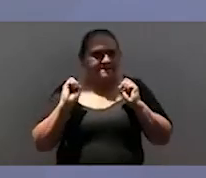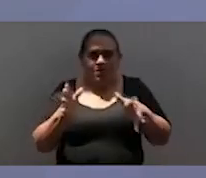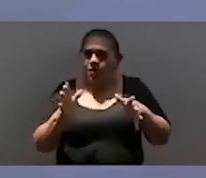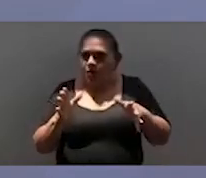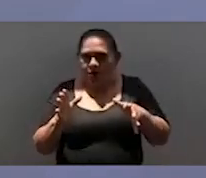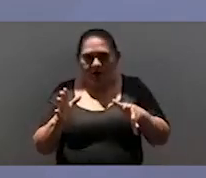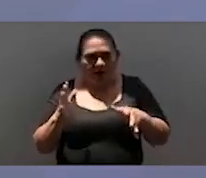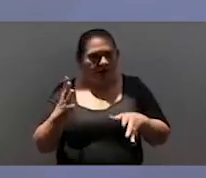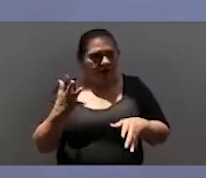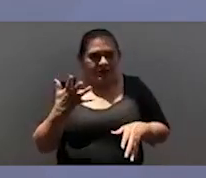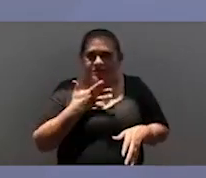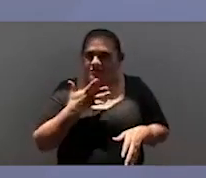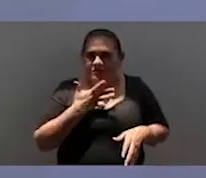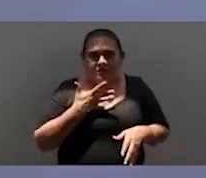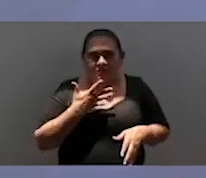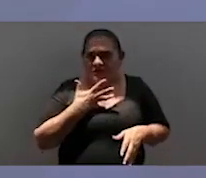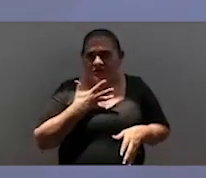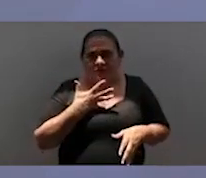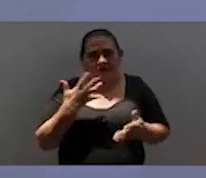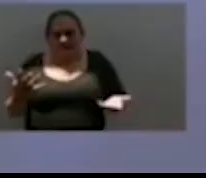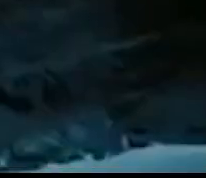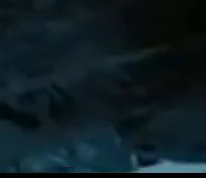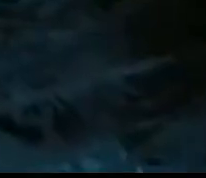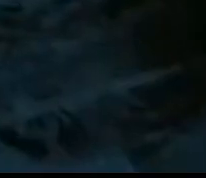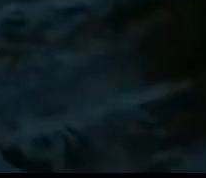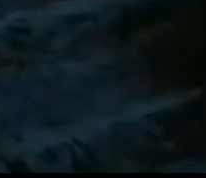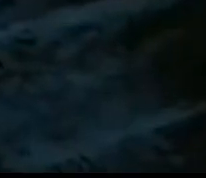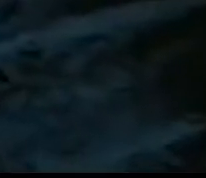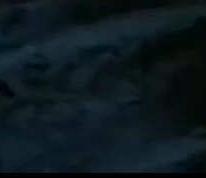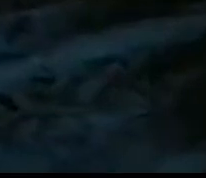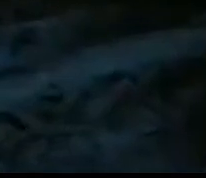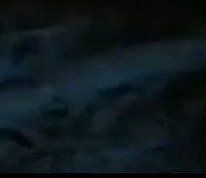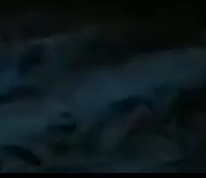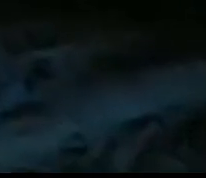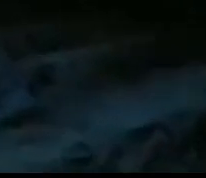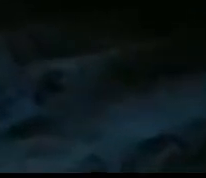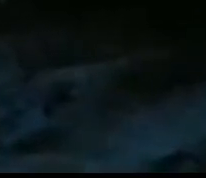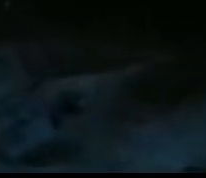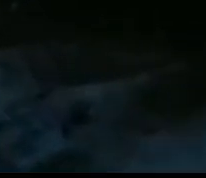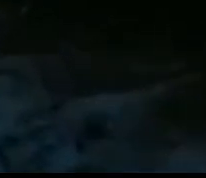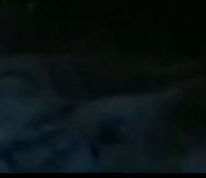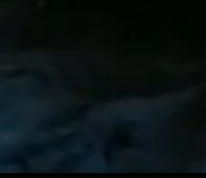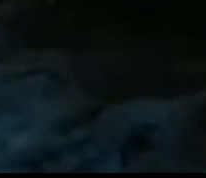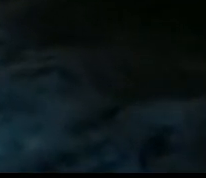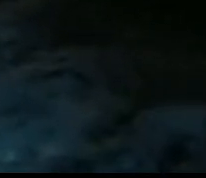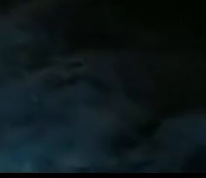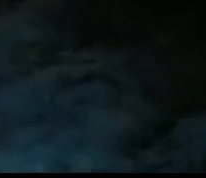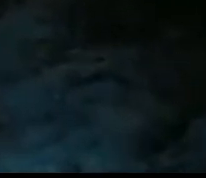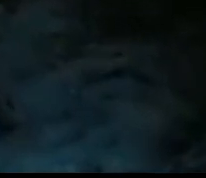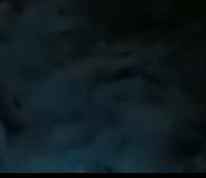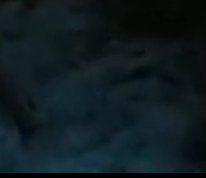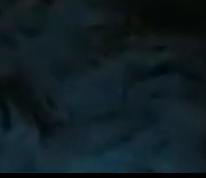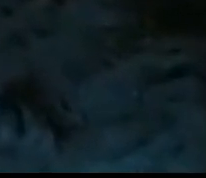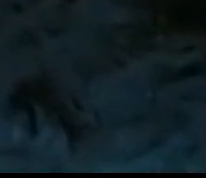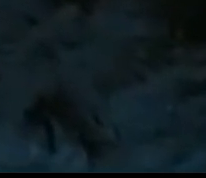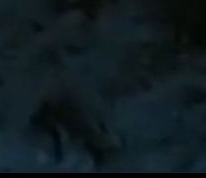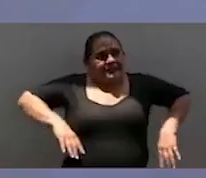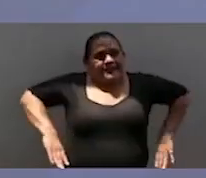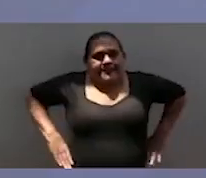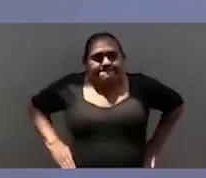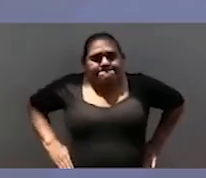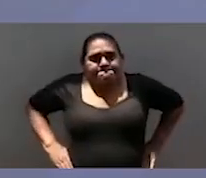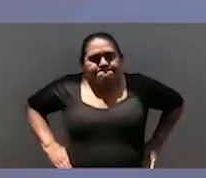tengo varita y agua así, y aparecen las cosas. ¡Expecto Patrona!